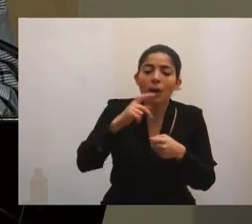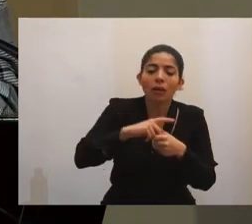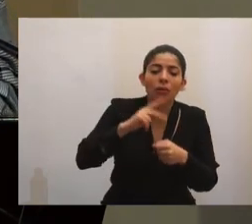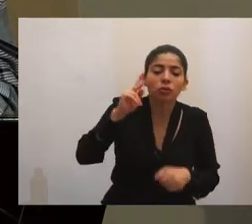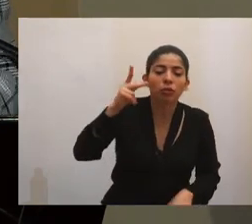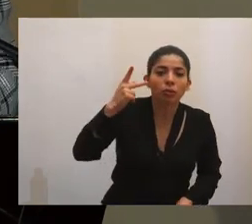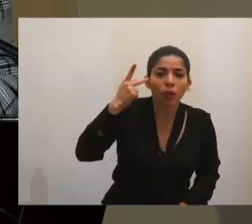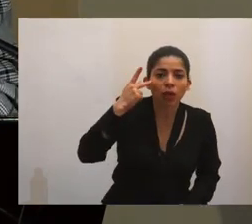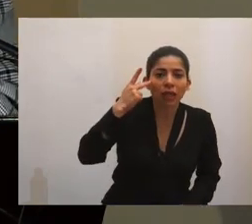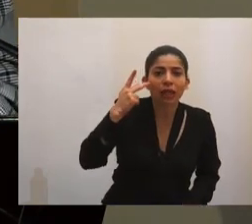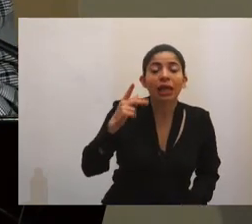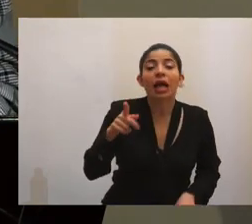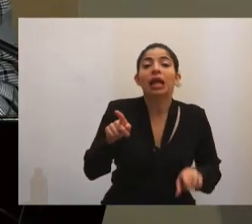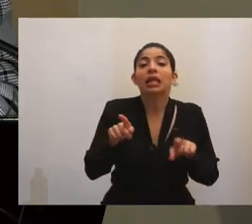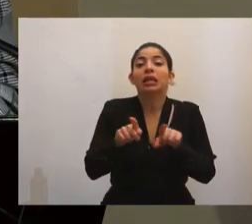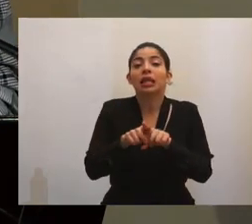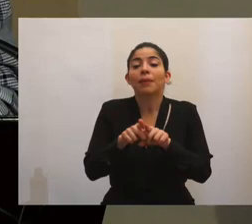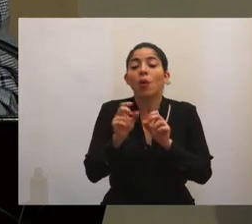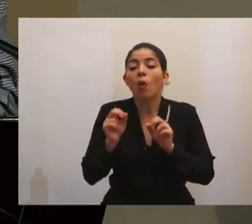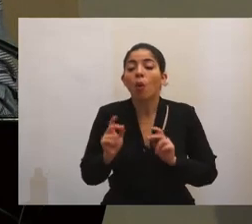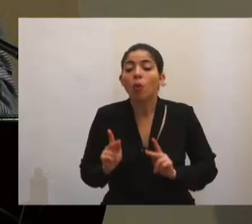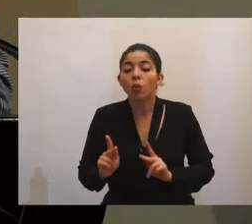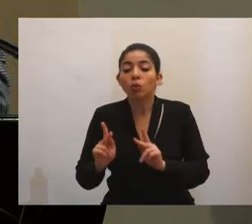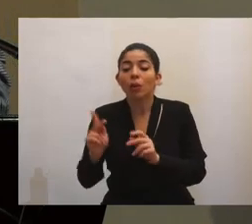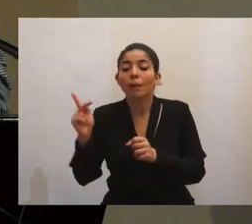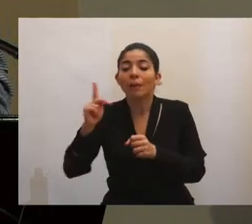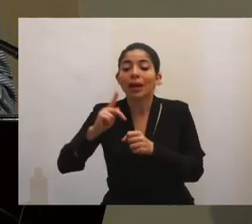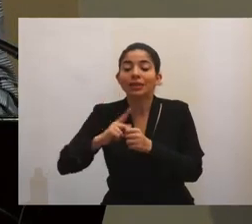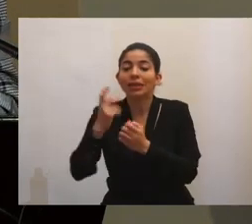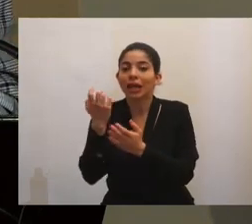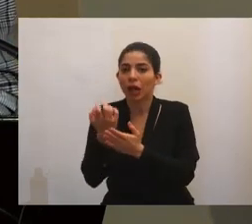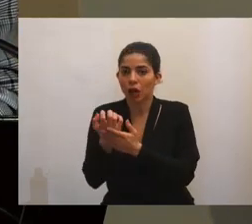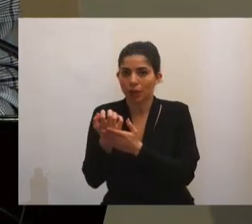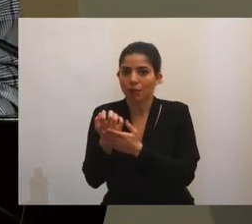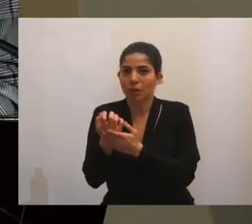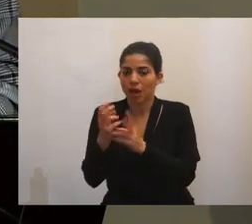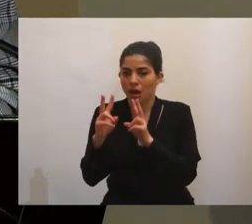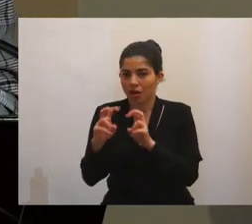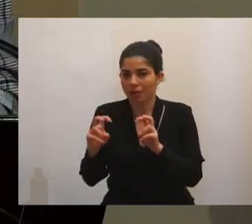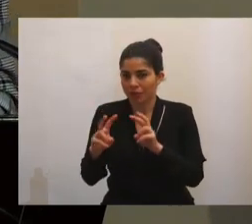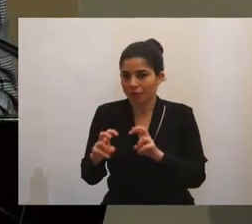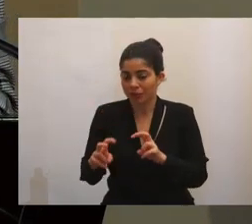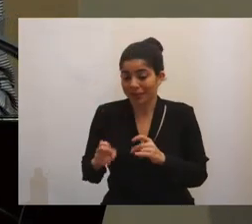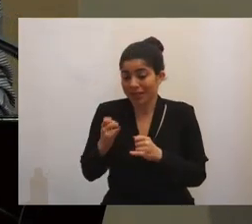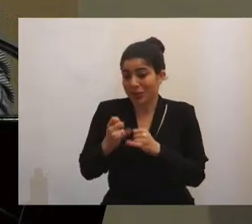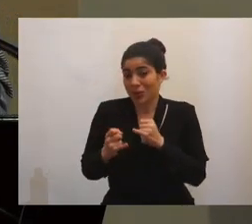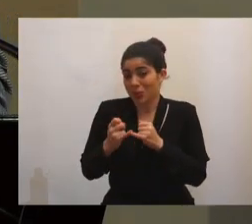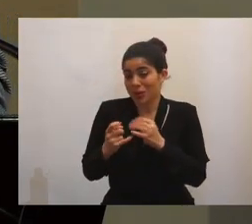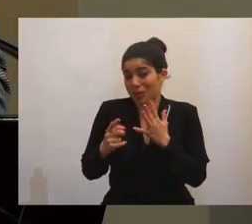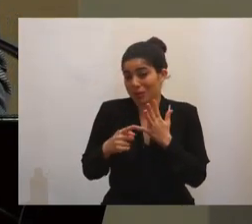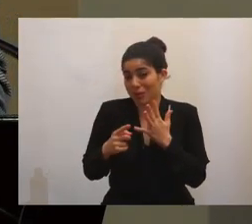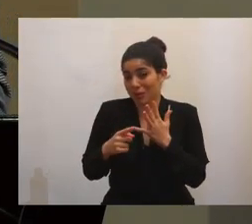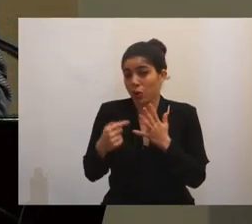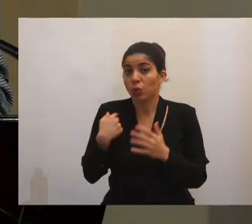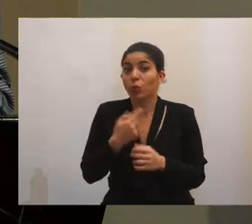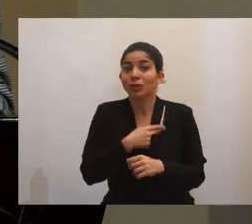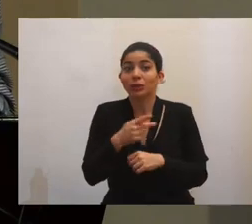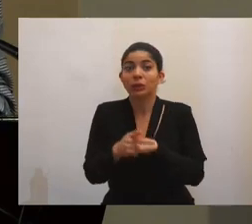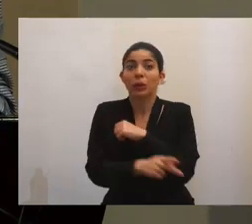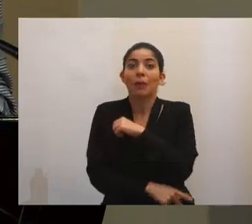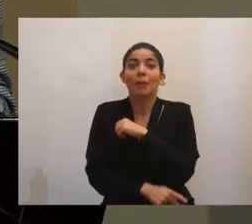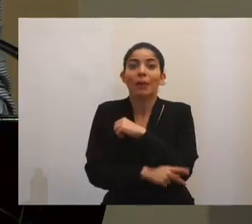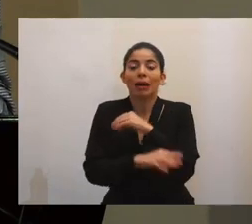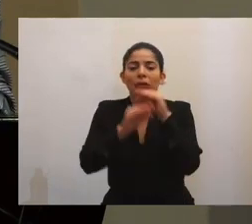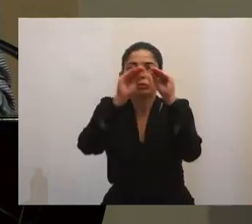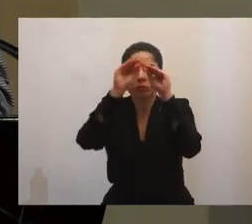política y también las oportunidades y su participación en la economía. En este último criterio, nuestro país baja al